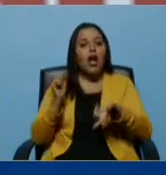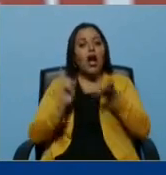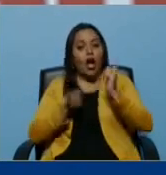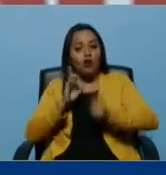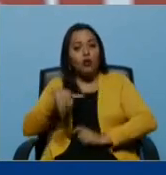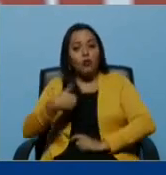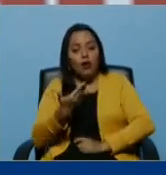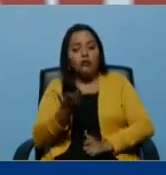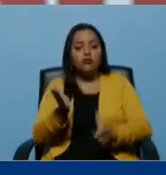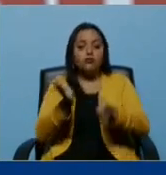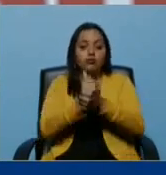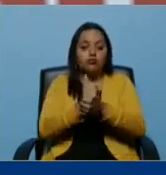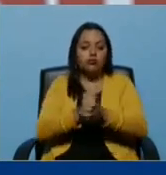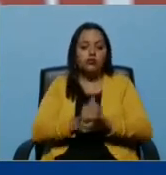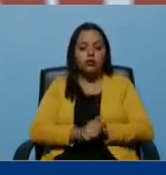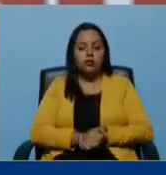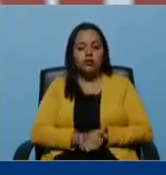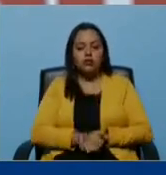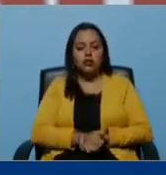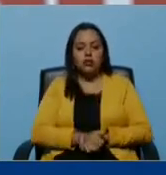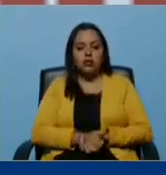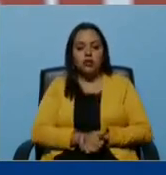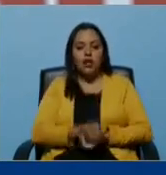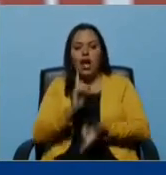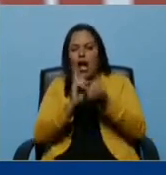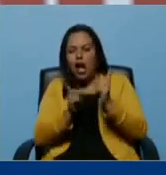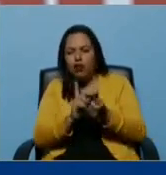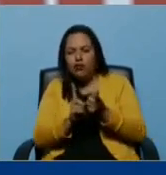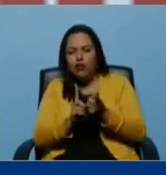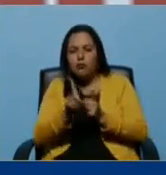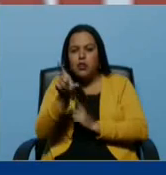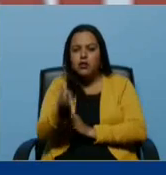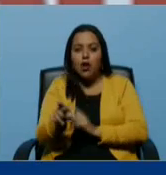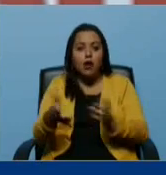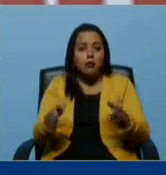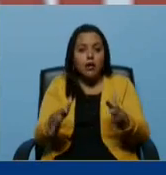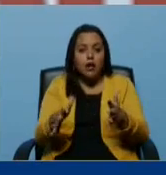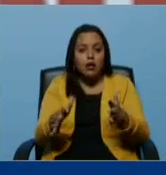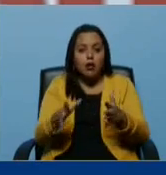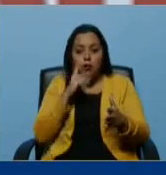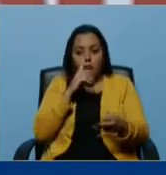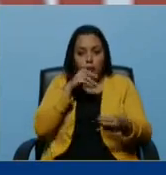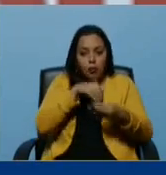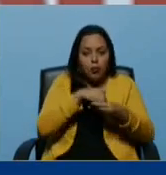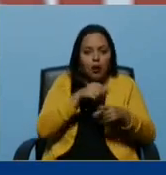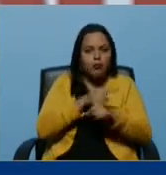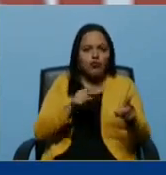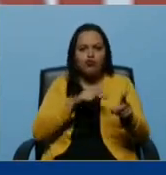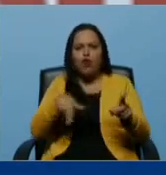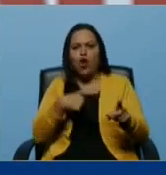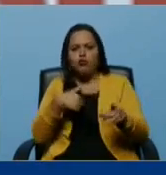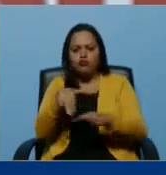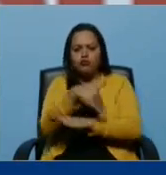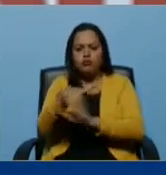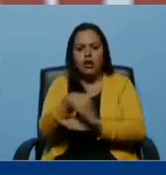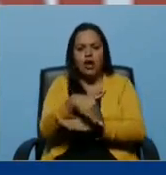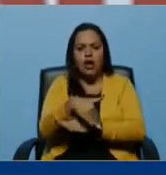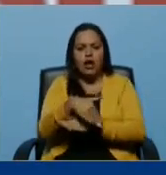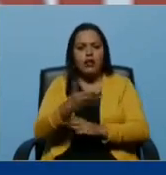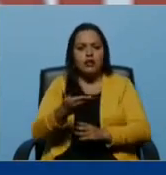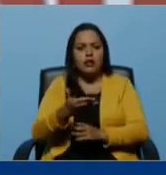que consigan algún eco de la persona atemorizarse, pero lo que nosotros vemos en la calle, el pueblo común, es que este